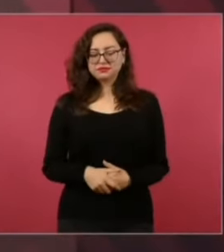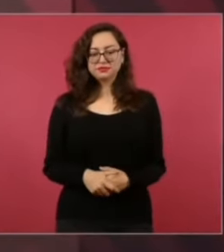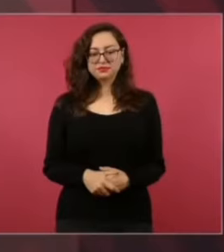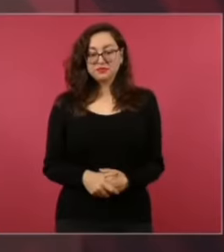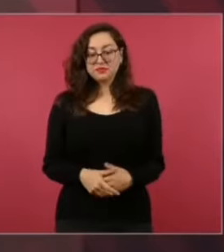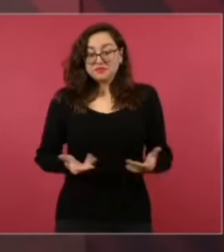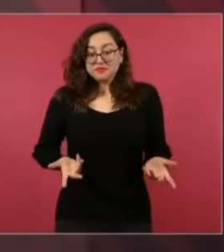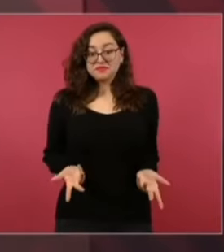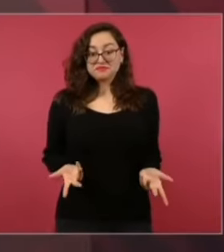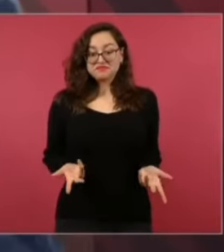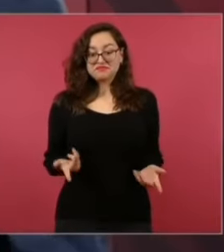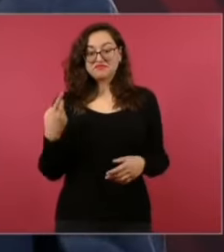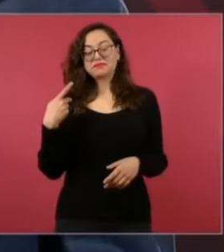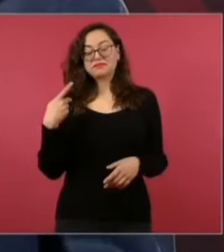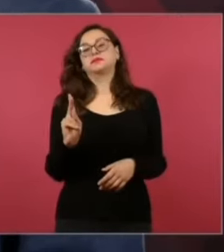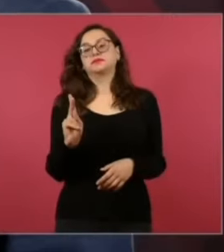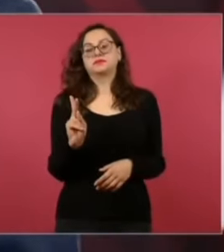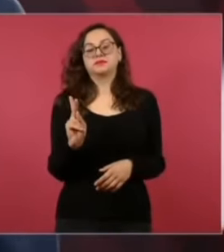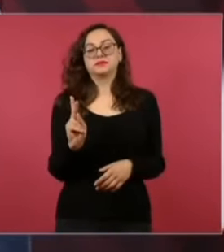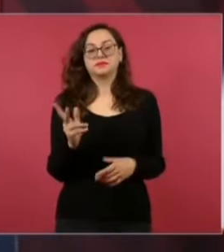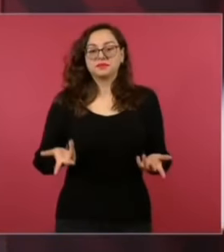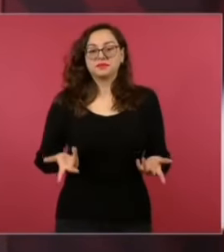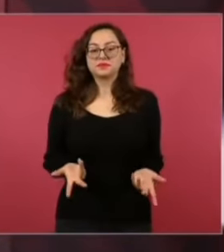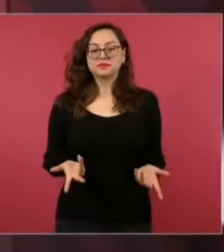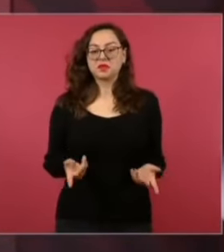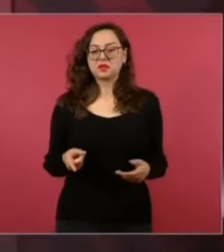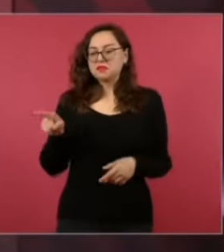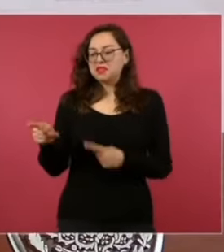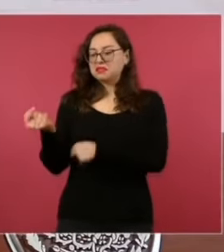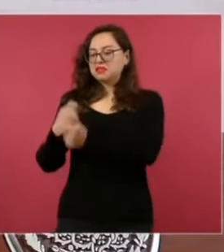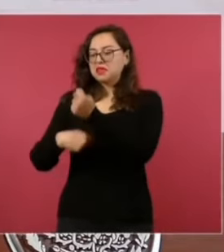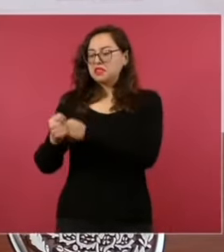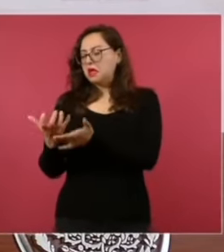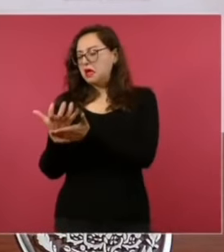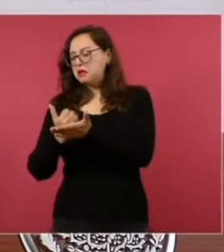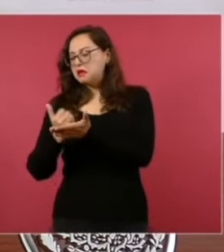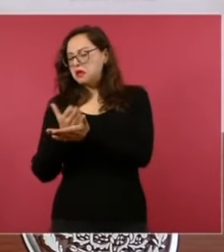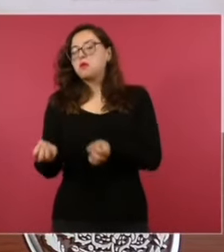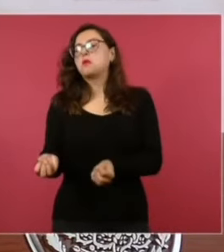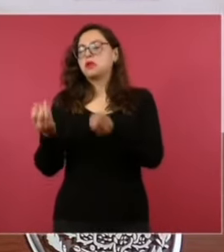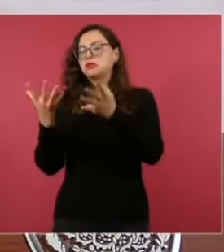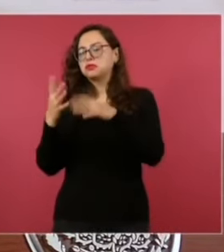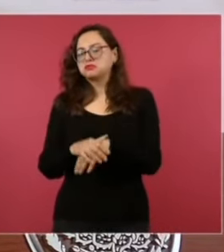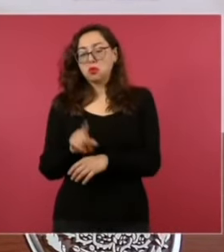pueden ganar, vamos a decir que obtengan un millón de pesos de ganancias, ¿no? Pero acá estamos hablando